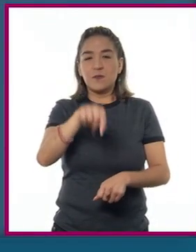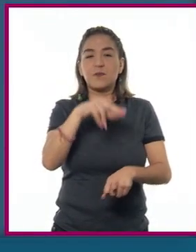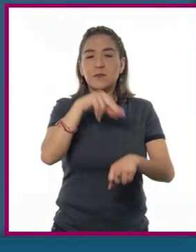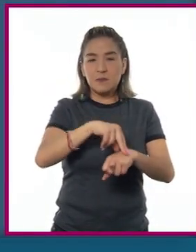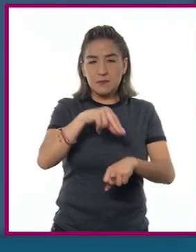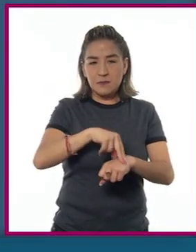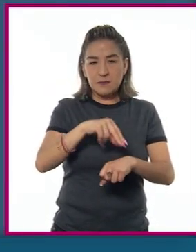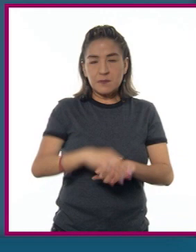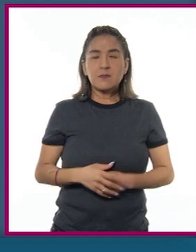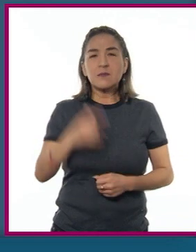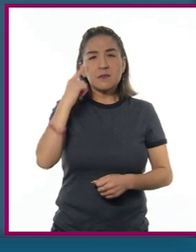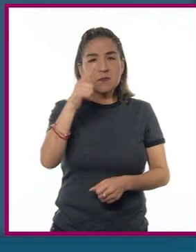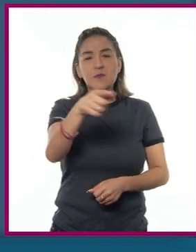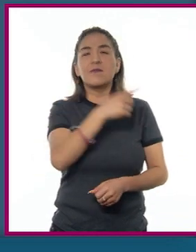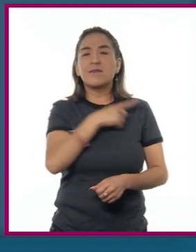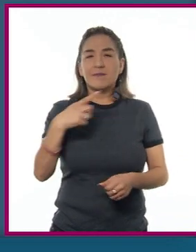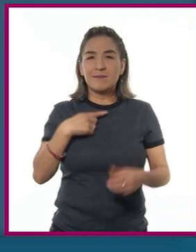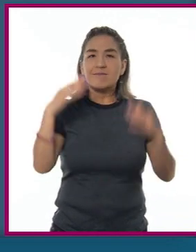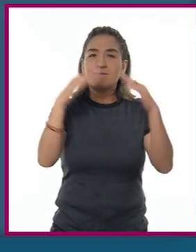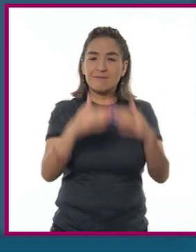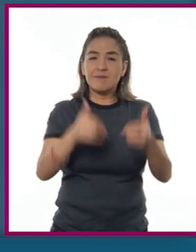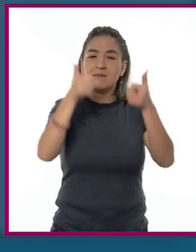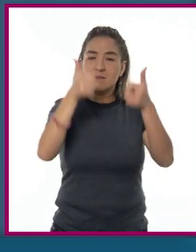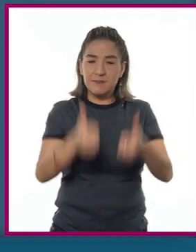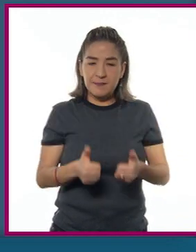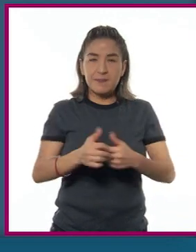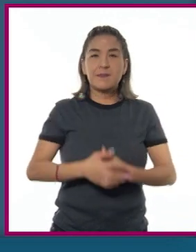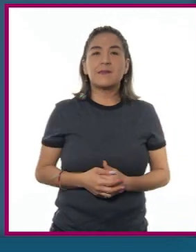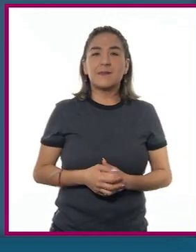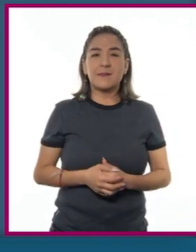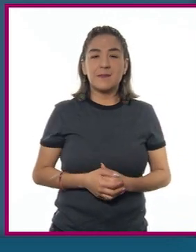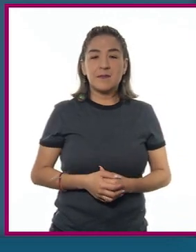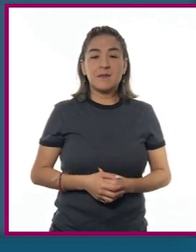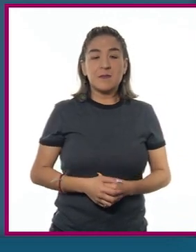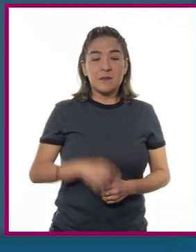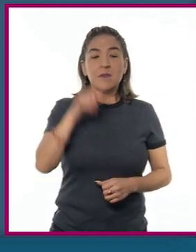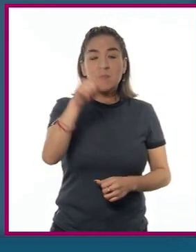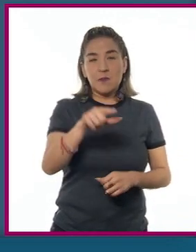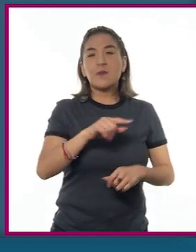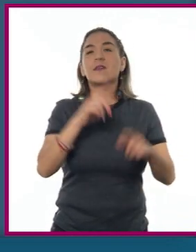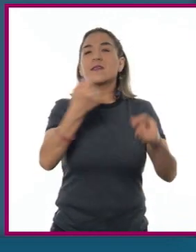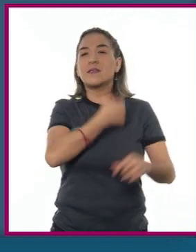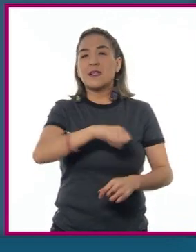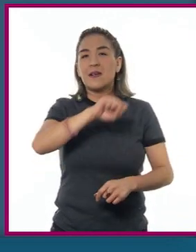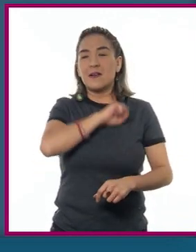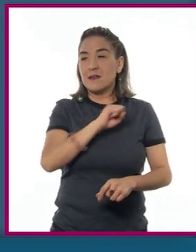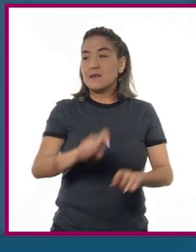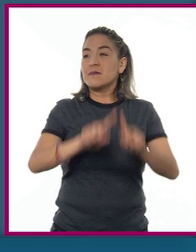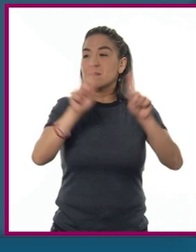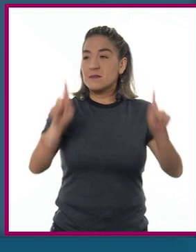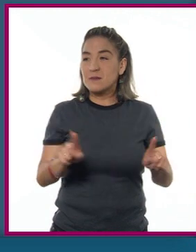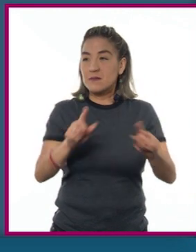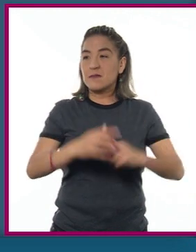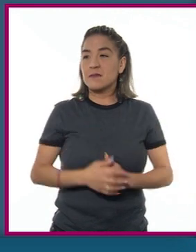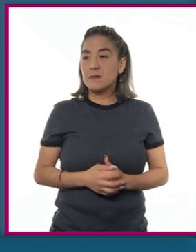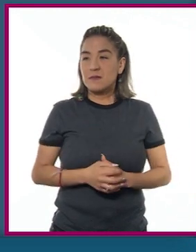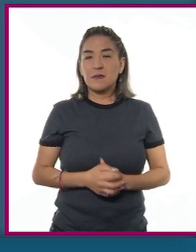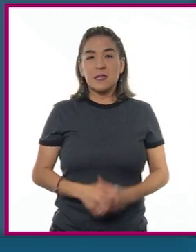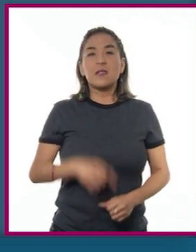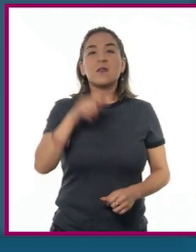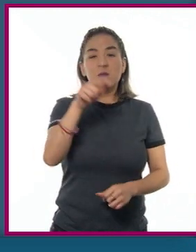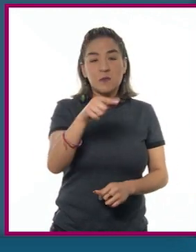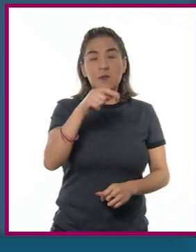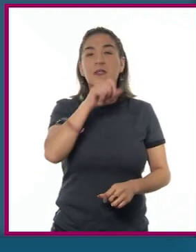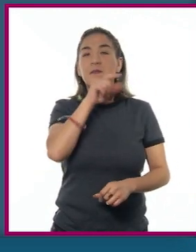medida de lo posible, quédense en casa y si es necesario salir, háganlo guardando la sana distancia y siempre usando cubrebocas.